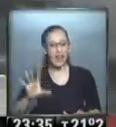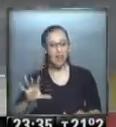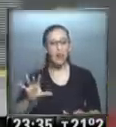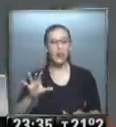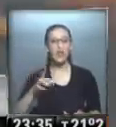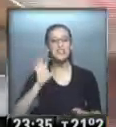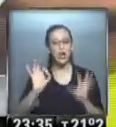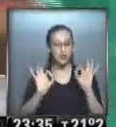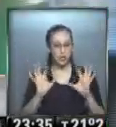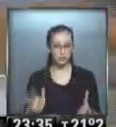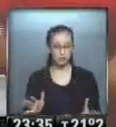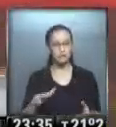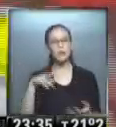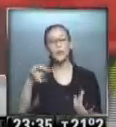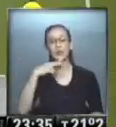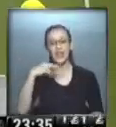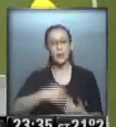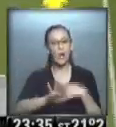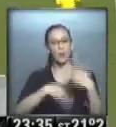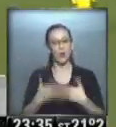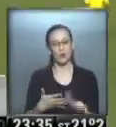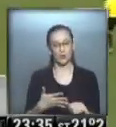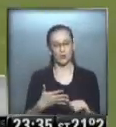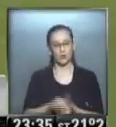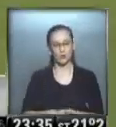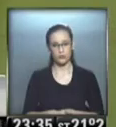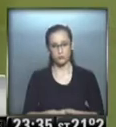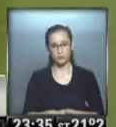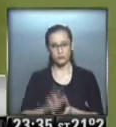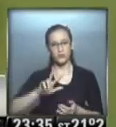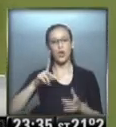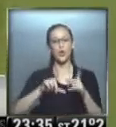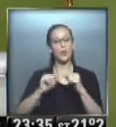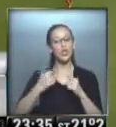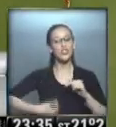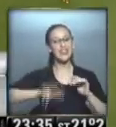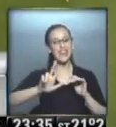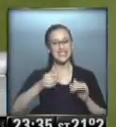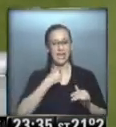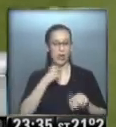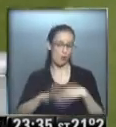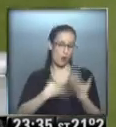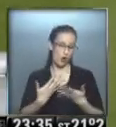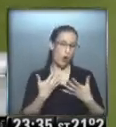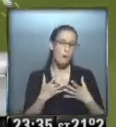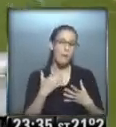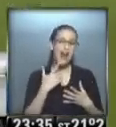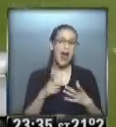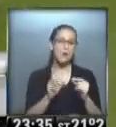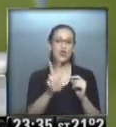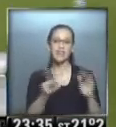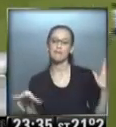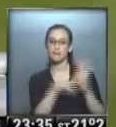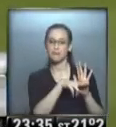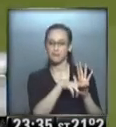estaba 0-0. El viernes va a estar jugando entonces por el tercer puesto. Aquí llegaba el primer